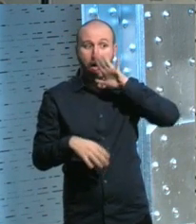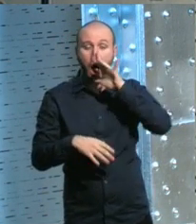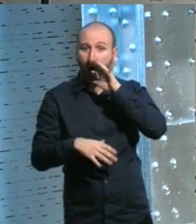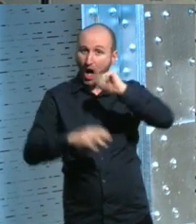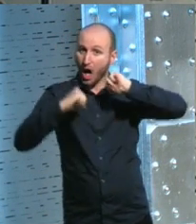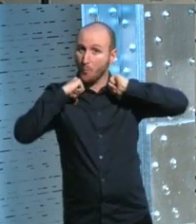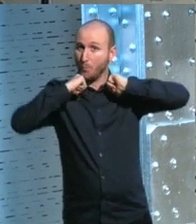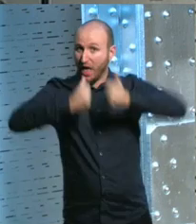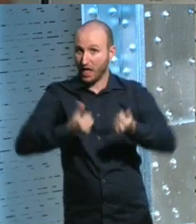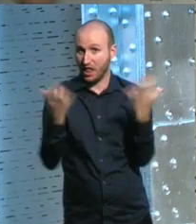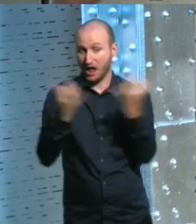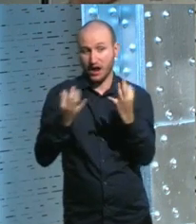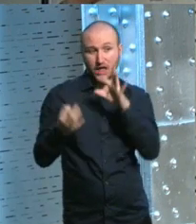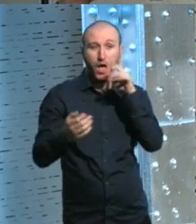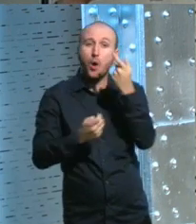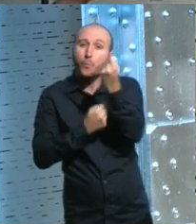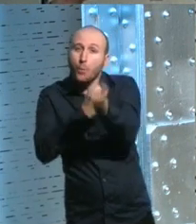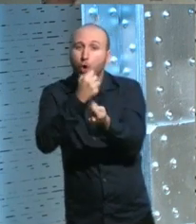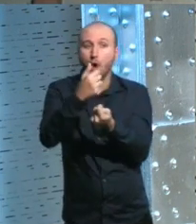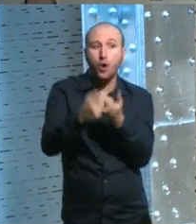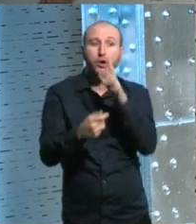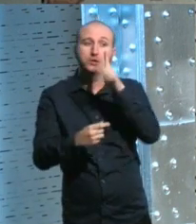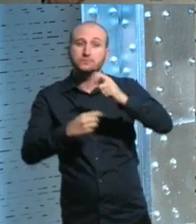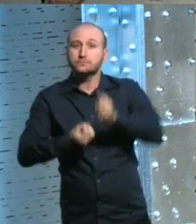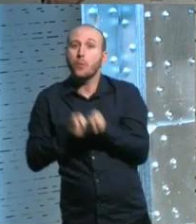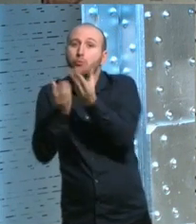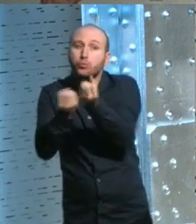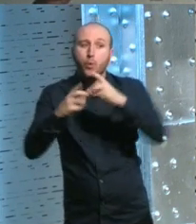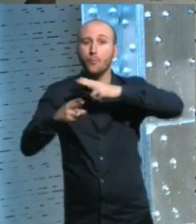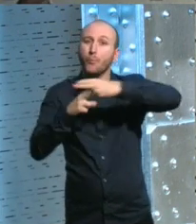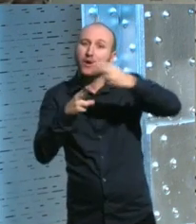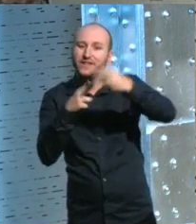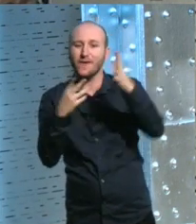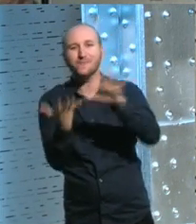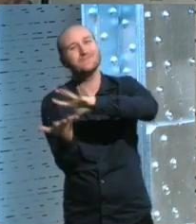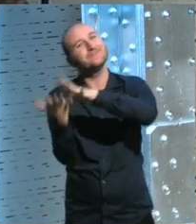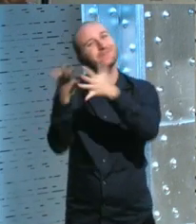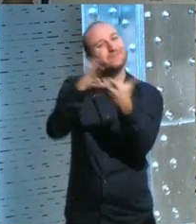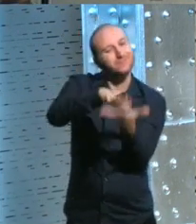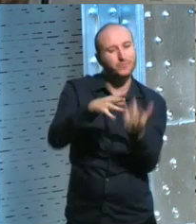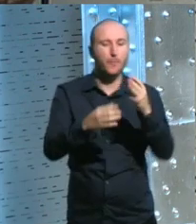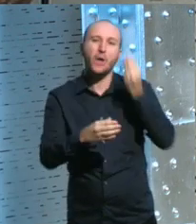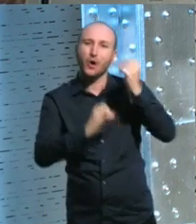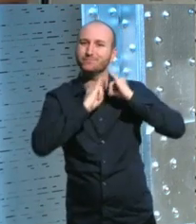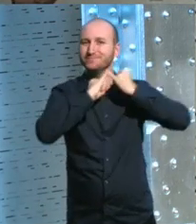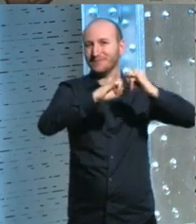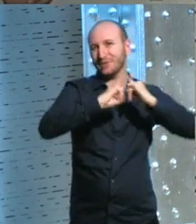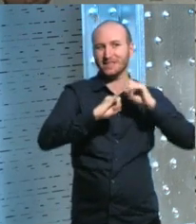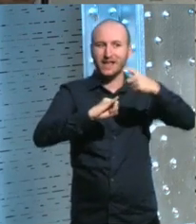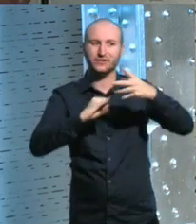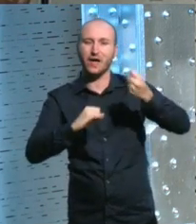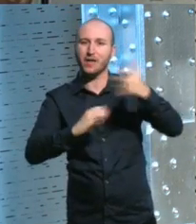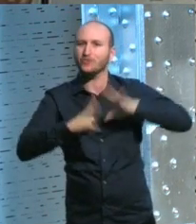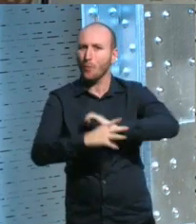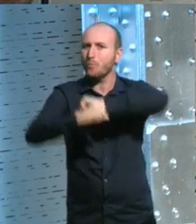empezaron a simplificar el mensaje político, a hacerlo divertido, y tuvieron un impacto